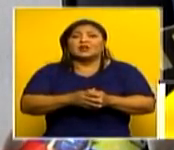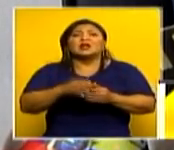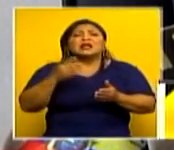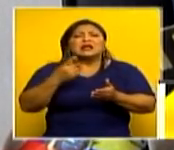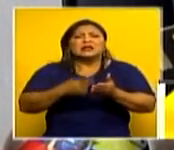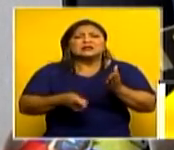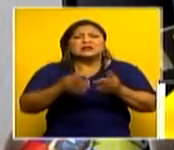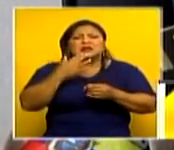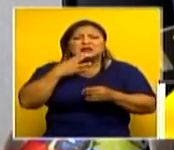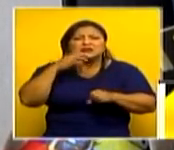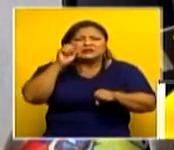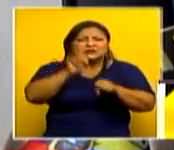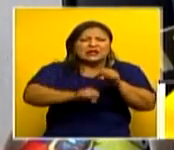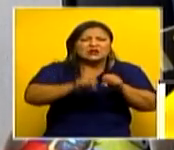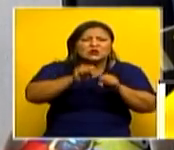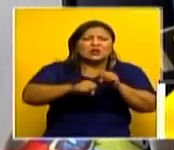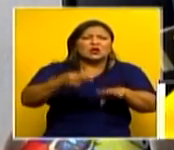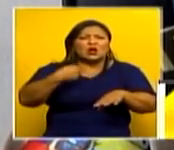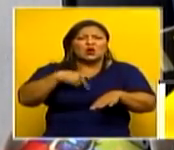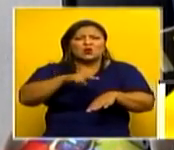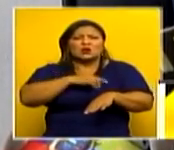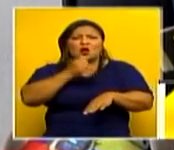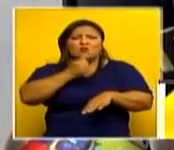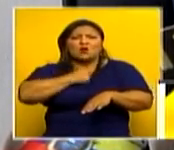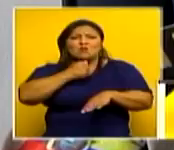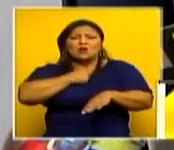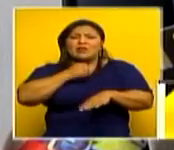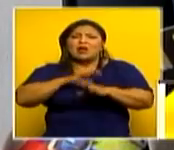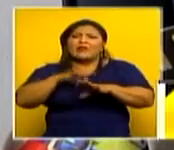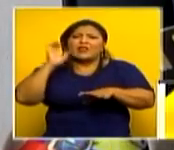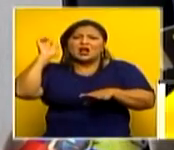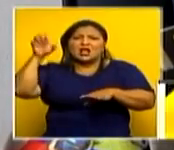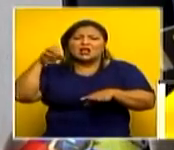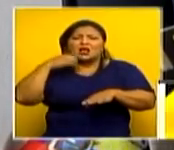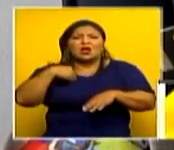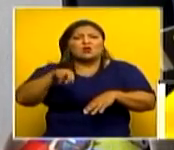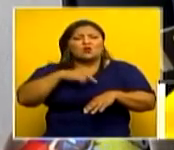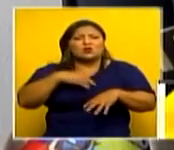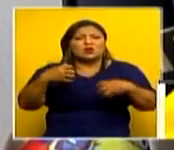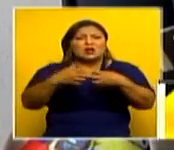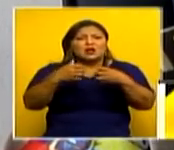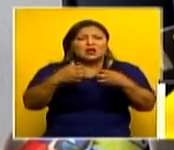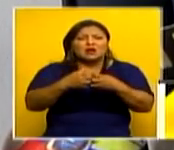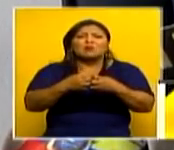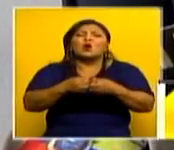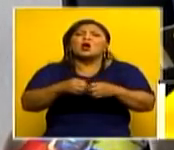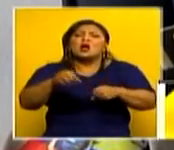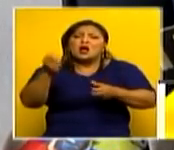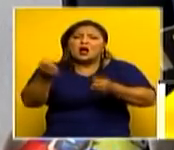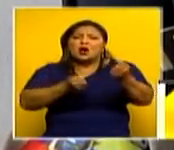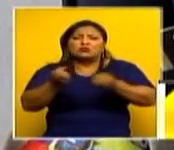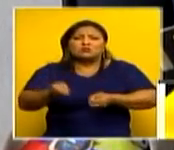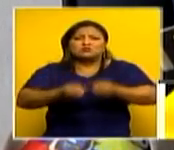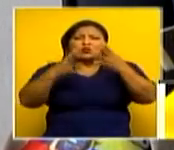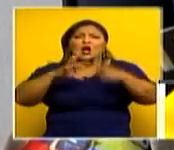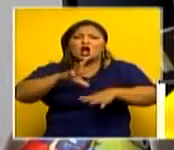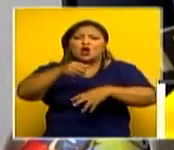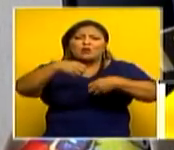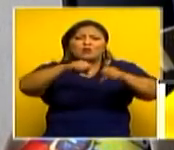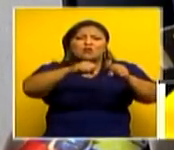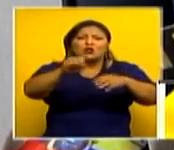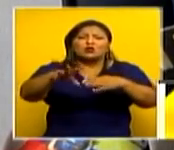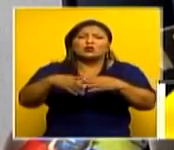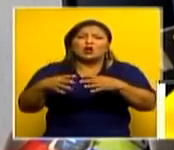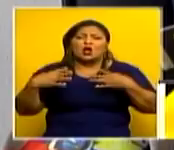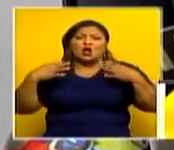realizaron daños a nuestra propiedad, a la propiedad del Estado, a nuestros equipos, la quema del patrullero, el robo de motocicleta, de